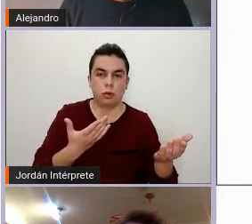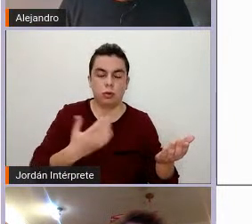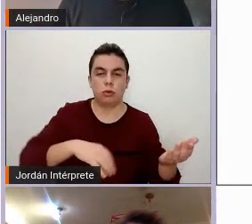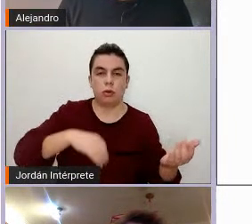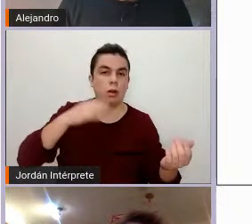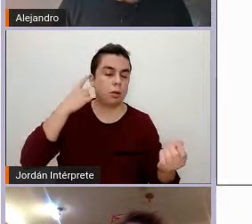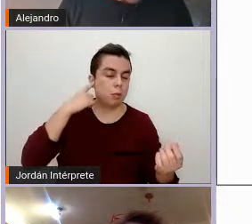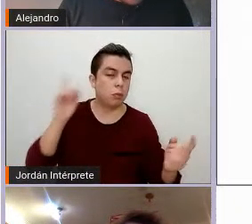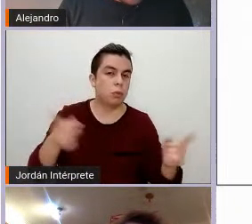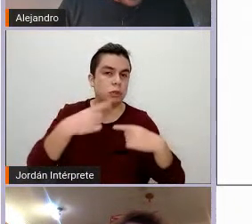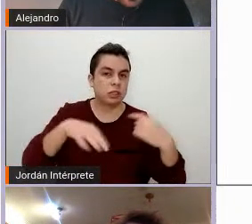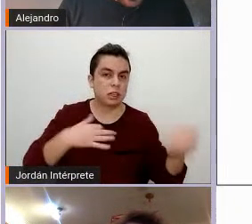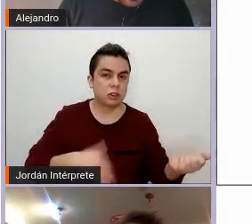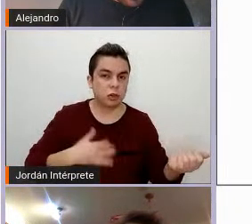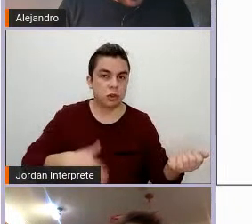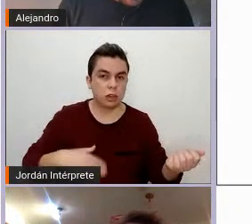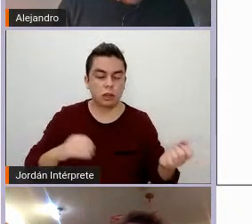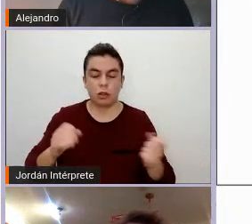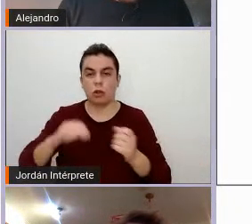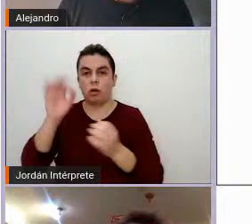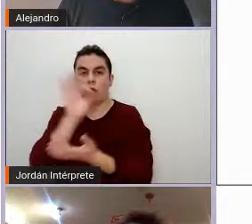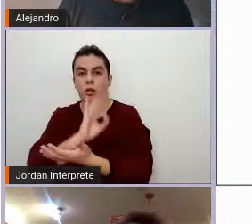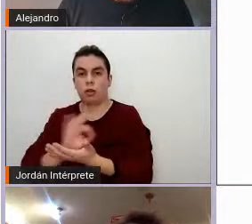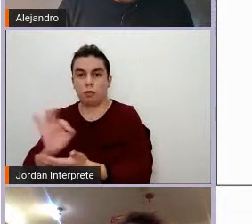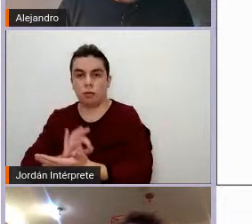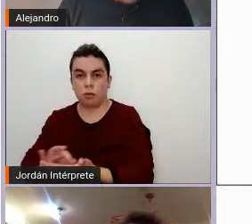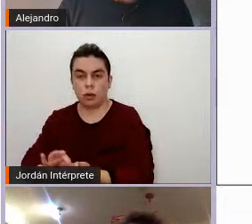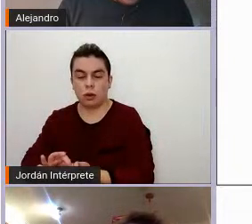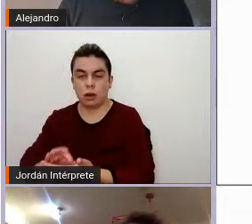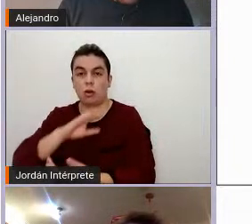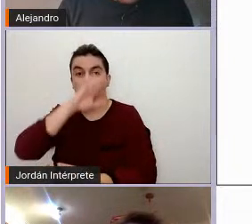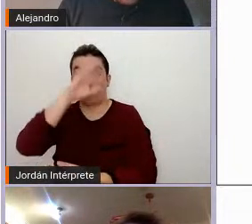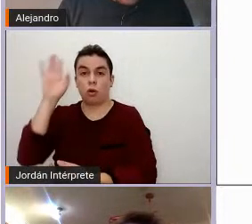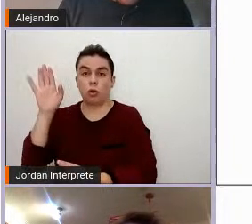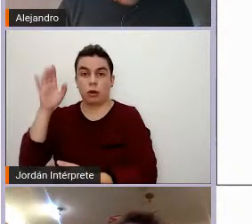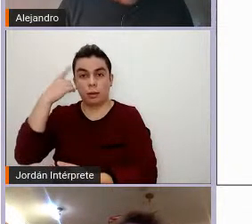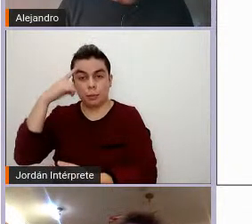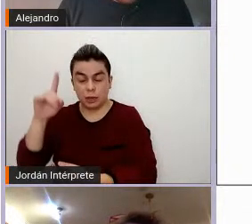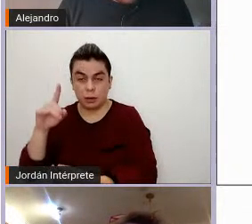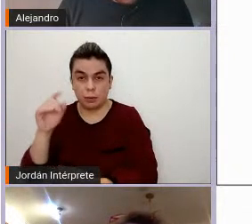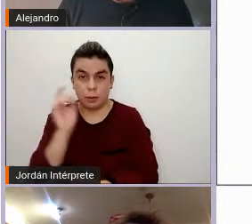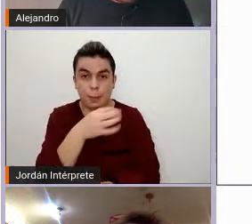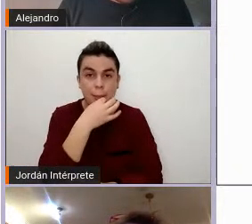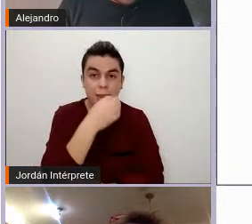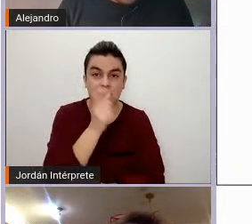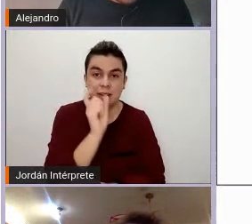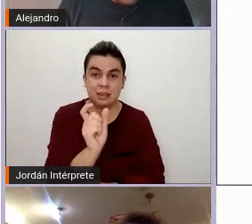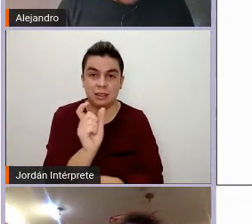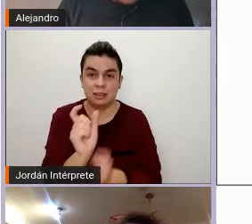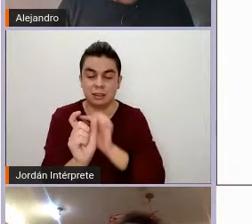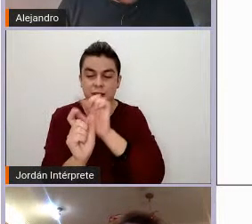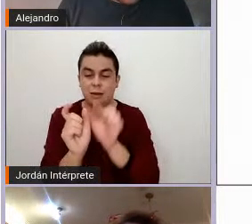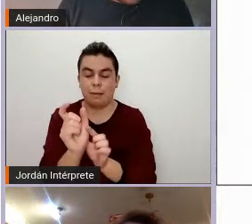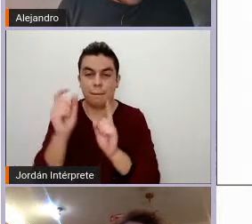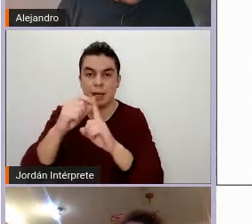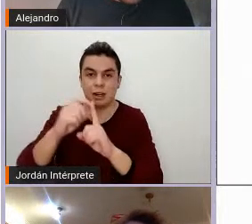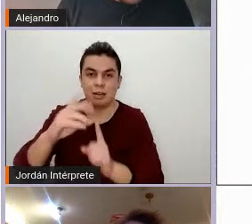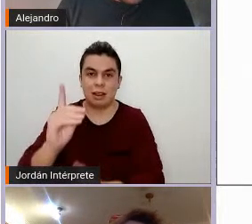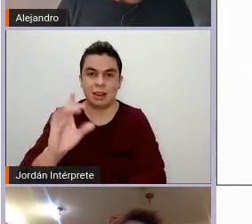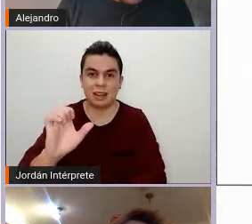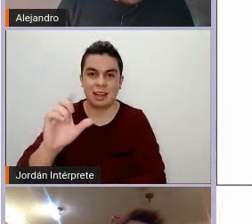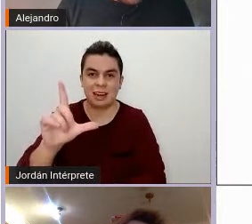colores. Lo interesante de esta décima es que Violeta usa la palabra deletrear con fines visuales, es